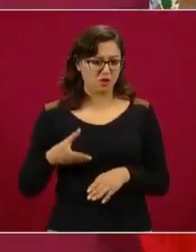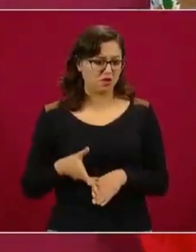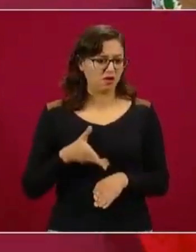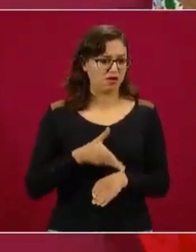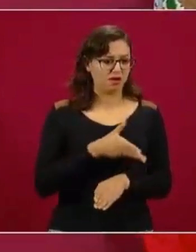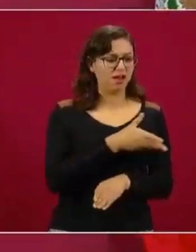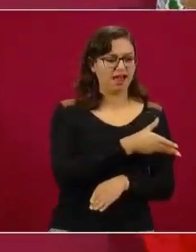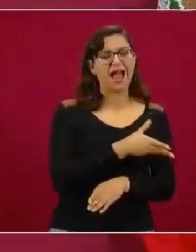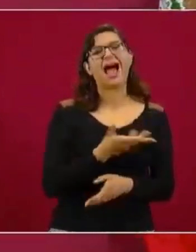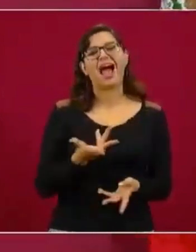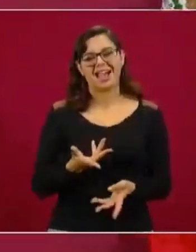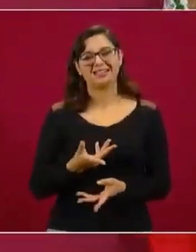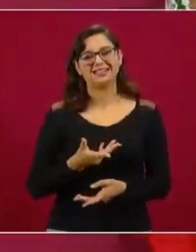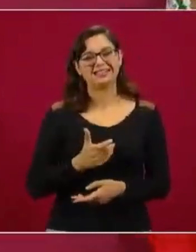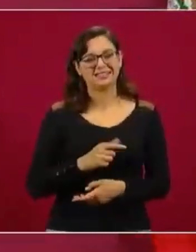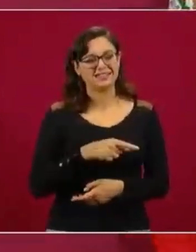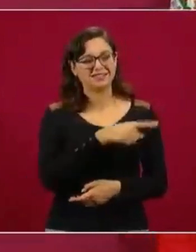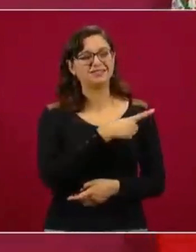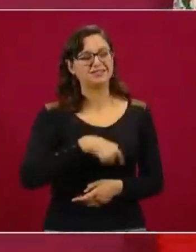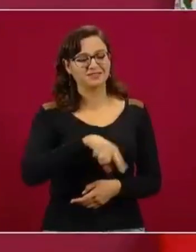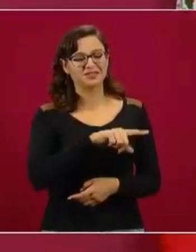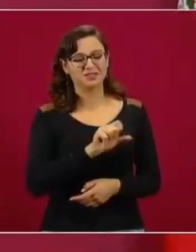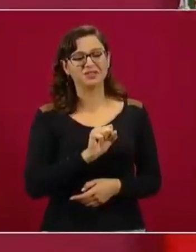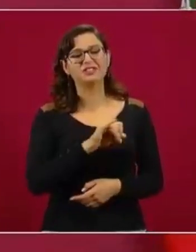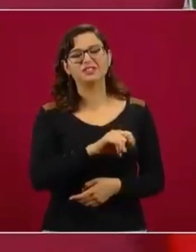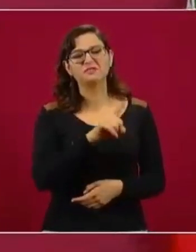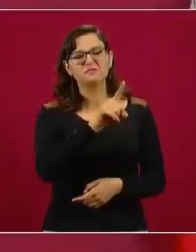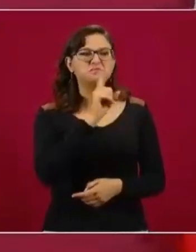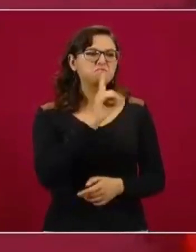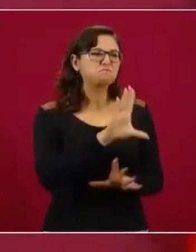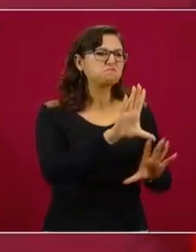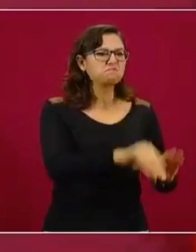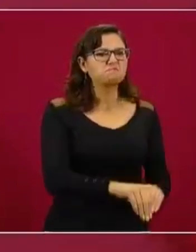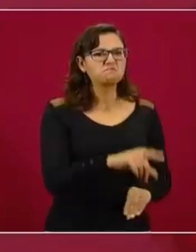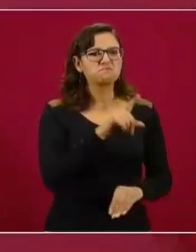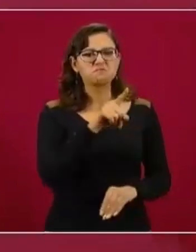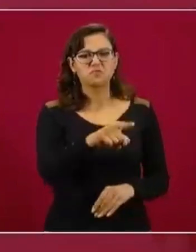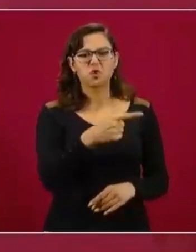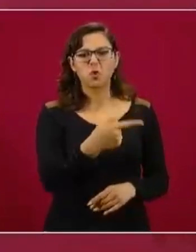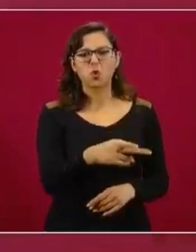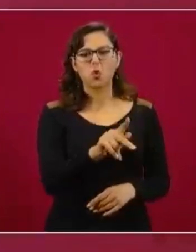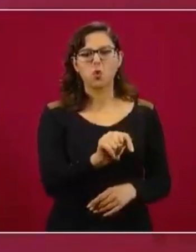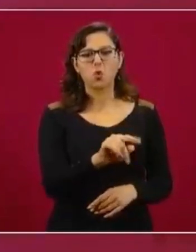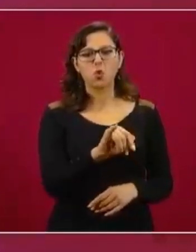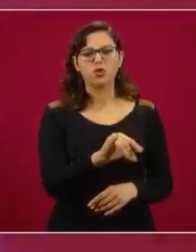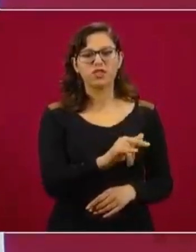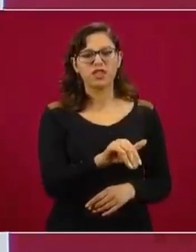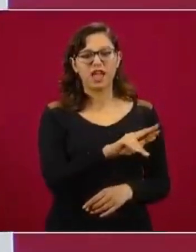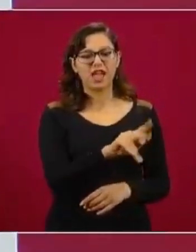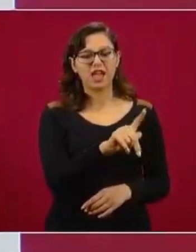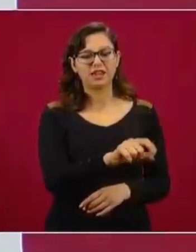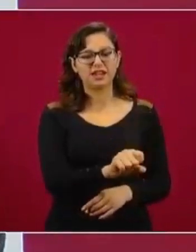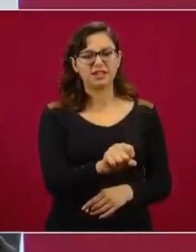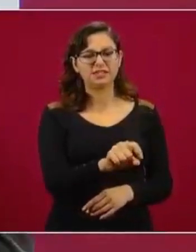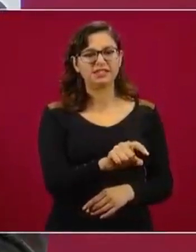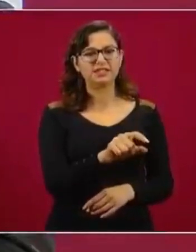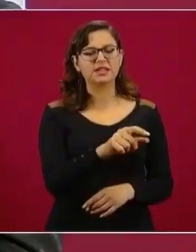que censuraron a Gutiérrez Vivó, que censuraron a Carmen